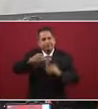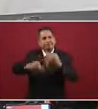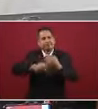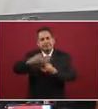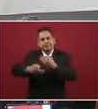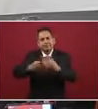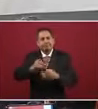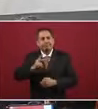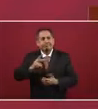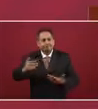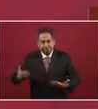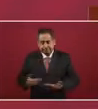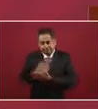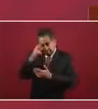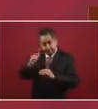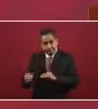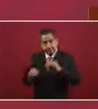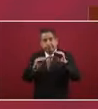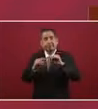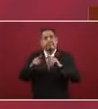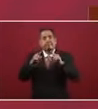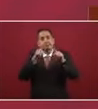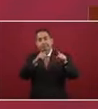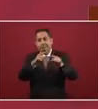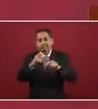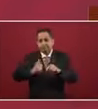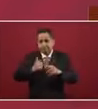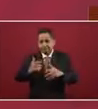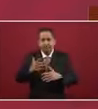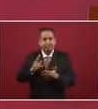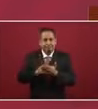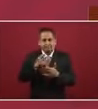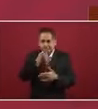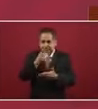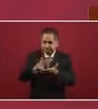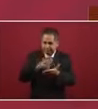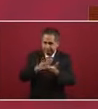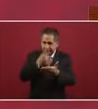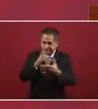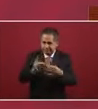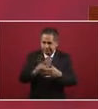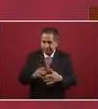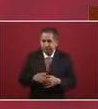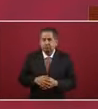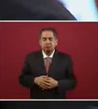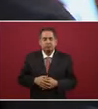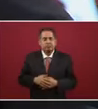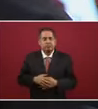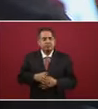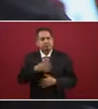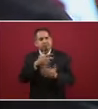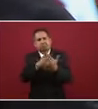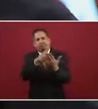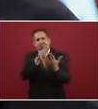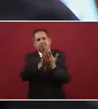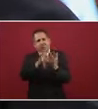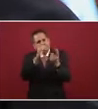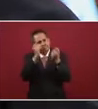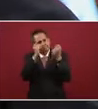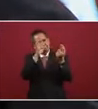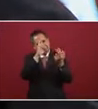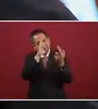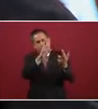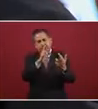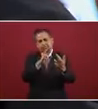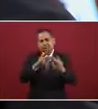todos los paisanos, ya lo he dicho varias veces, son nuestros héroes